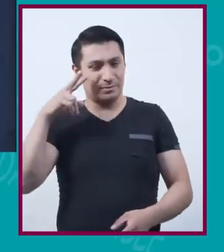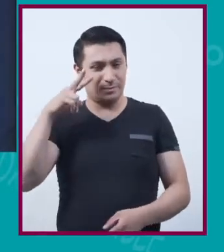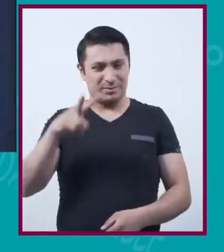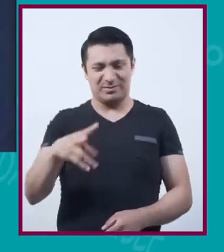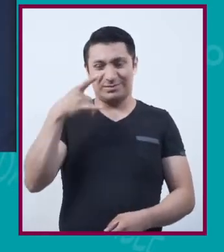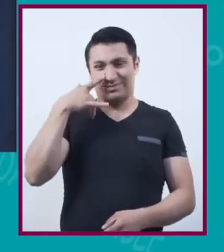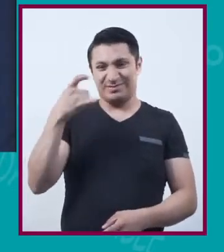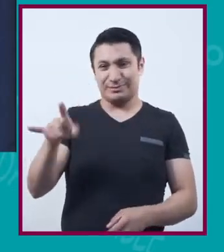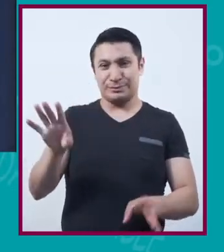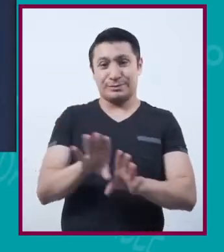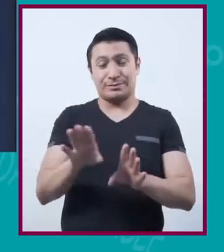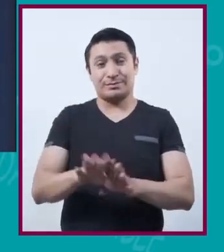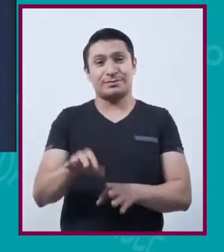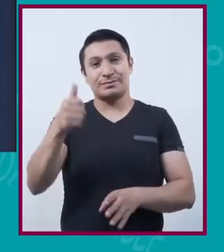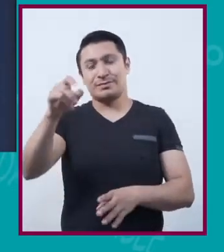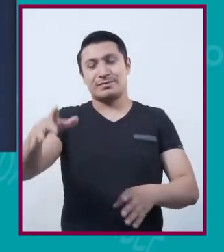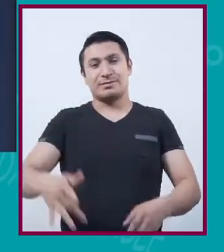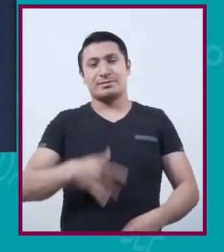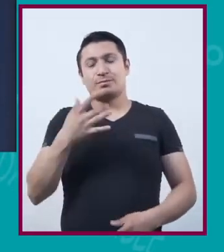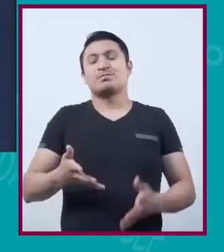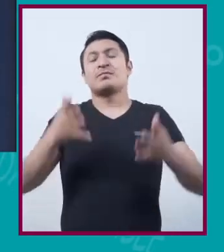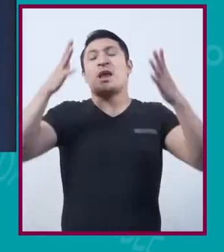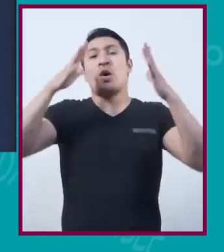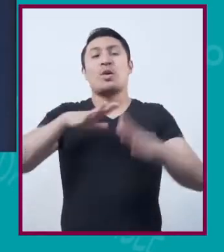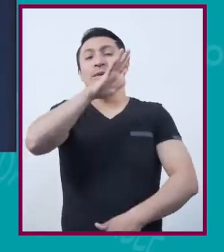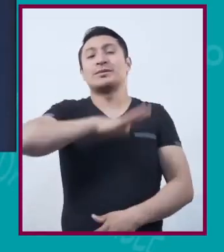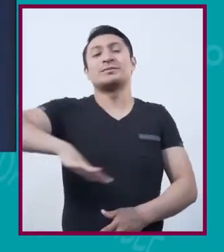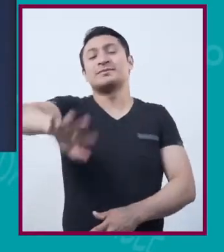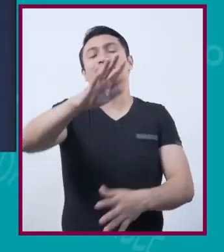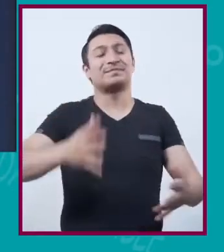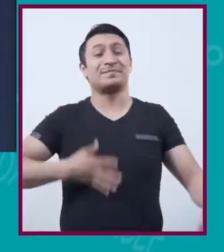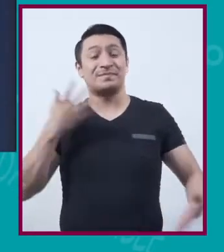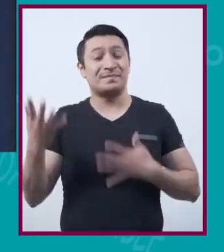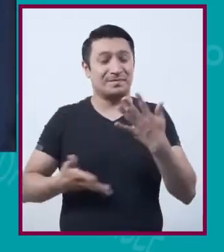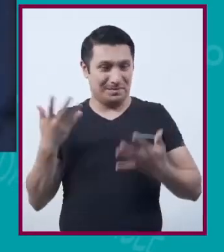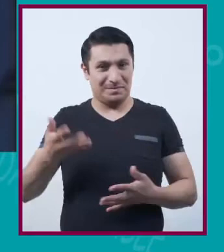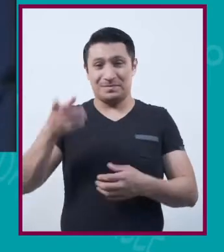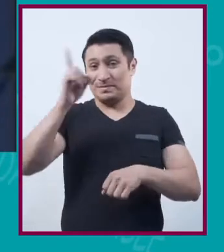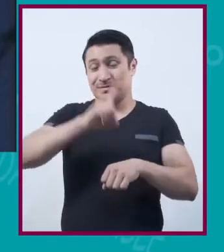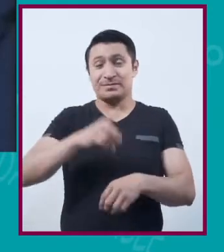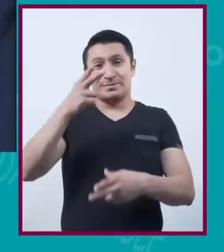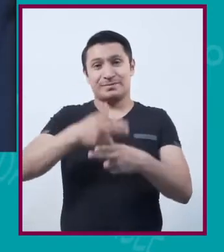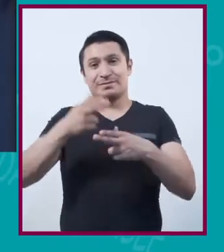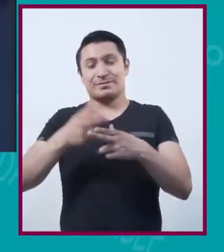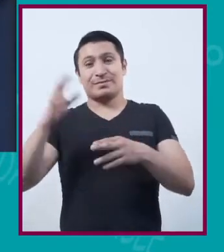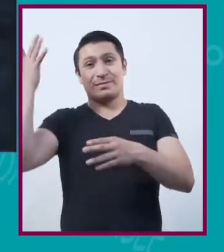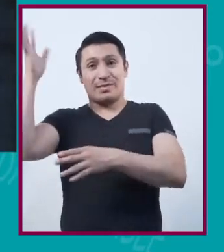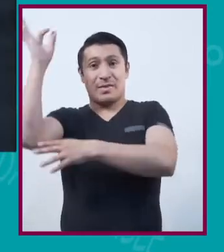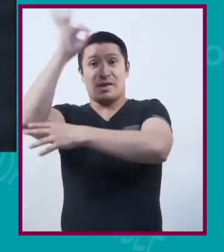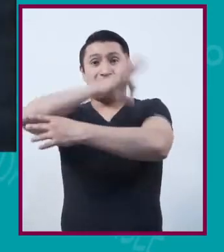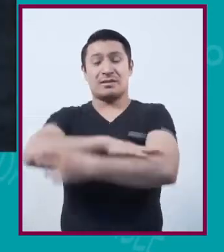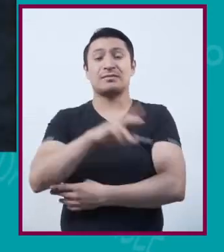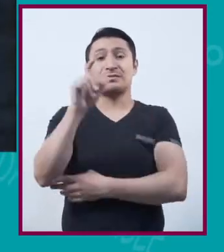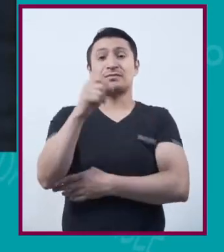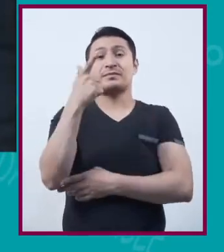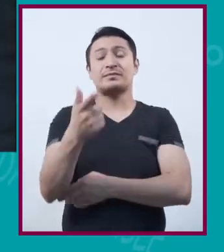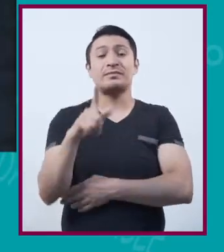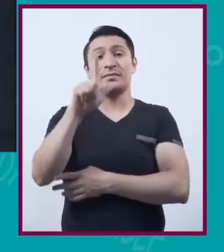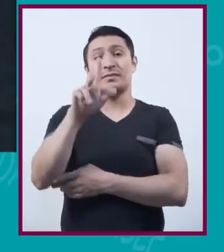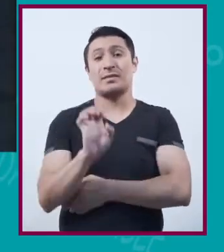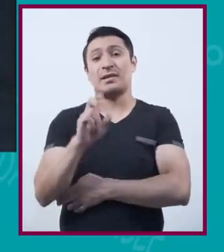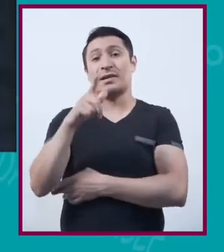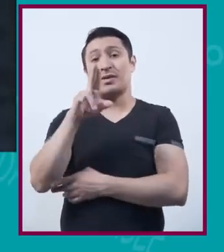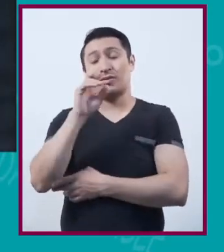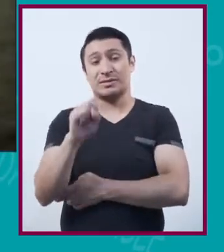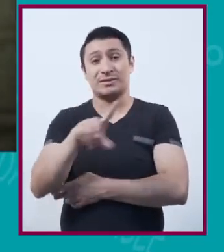de escaramojos. Con estas señales respiraron y alegráronse todos. Anduvieron en este día, hasta puesto el sol,